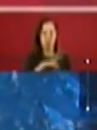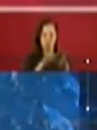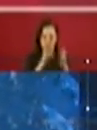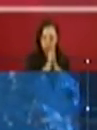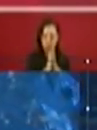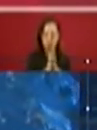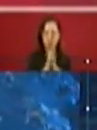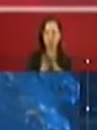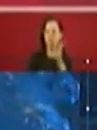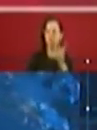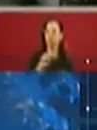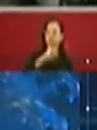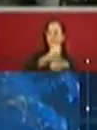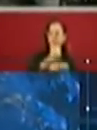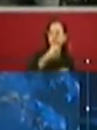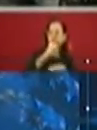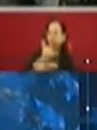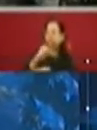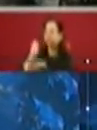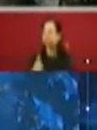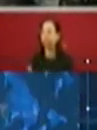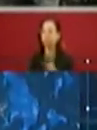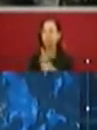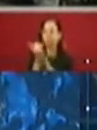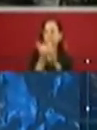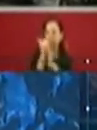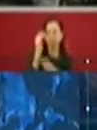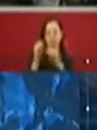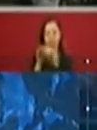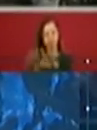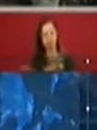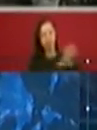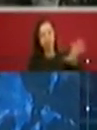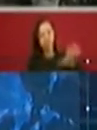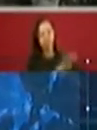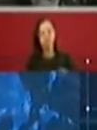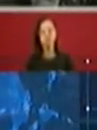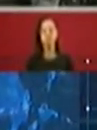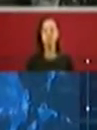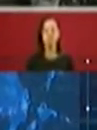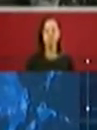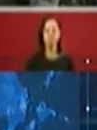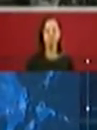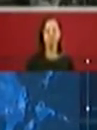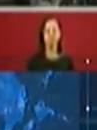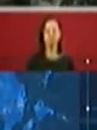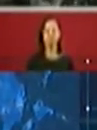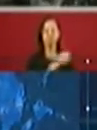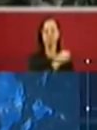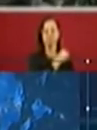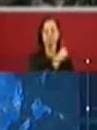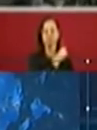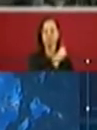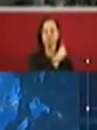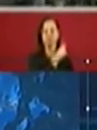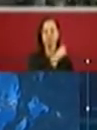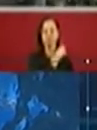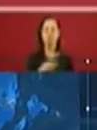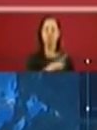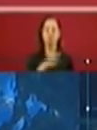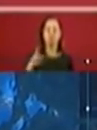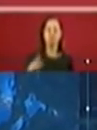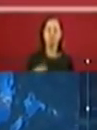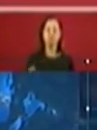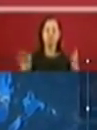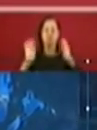Bueno. Aquí estoy. Ah, sí, continúa. Entonces, bueno, al fin de cuentas, a final de cuentas,